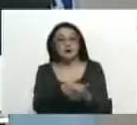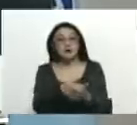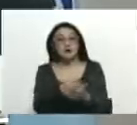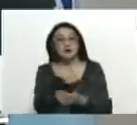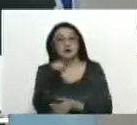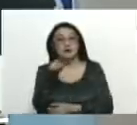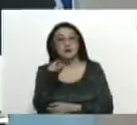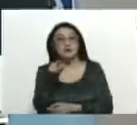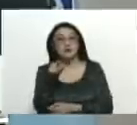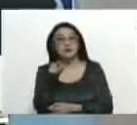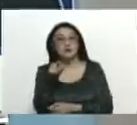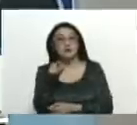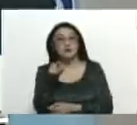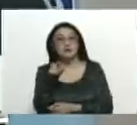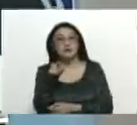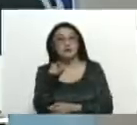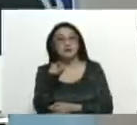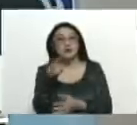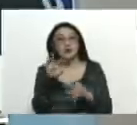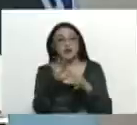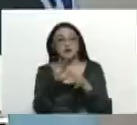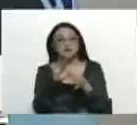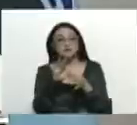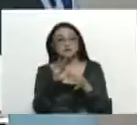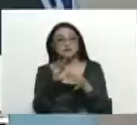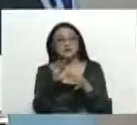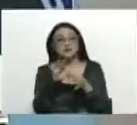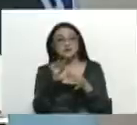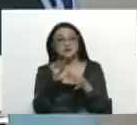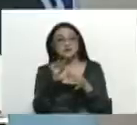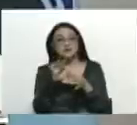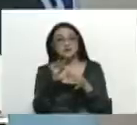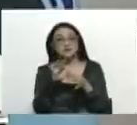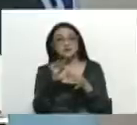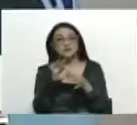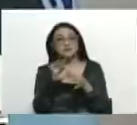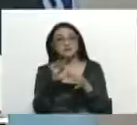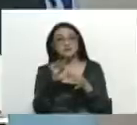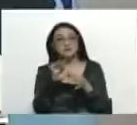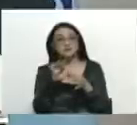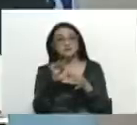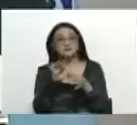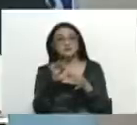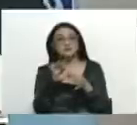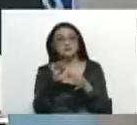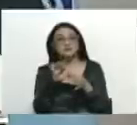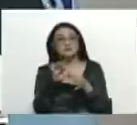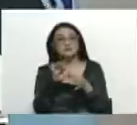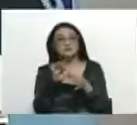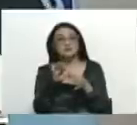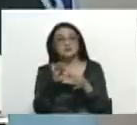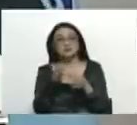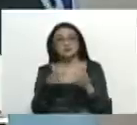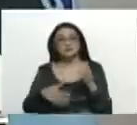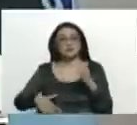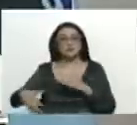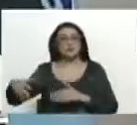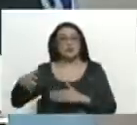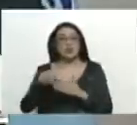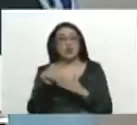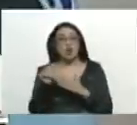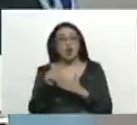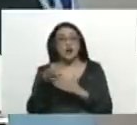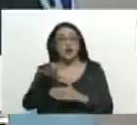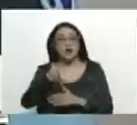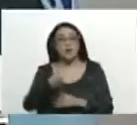él como enlace de Rafael Ramírez según ellos revelan altísimas sumas millonarias en dólares